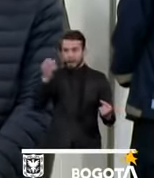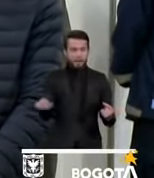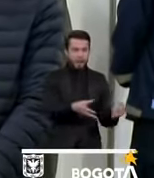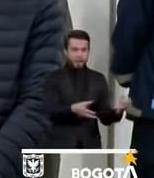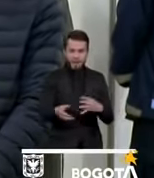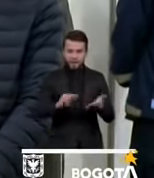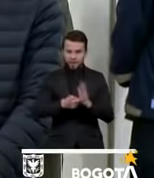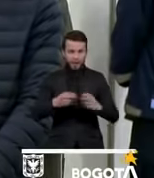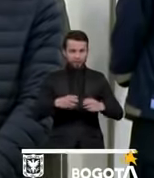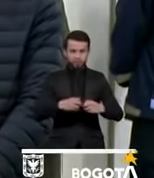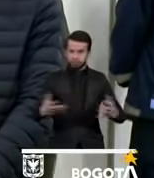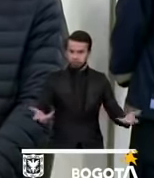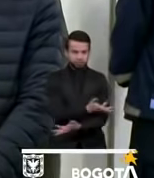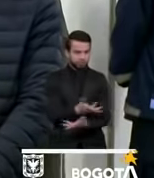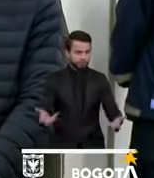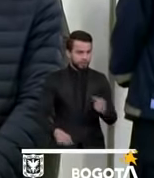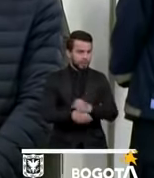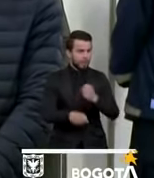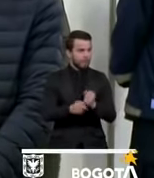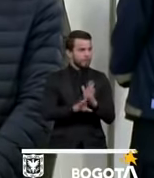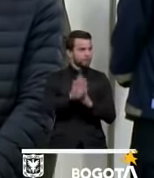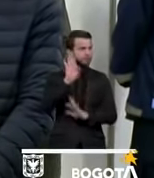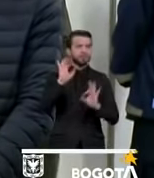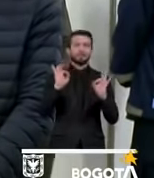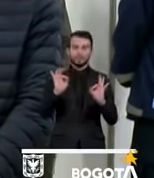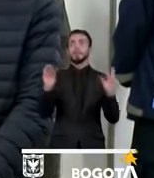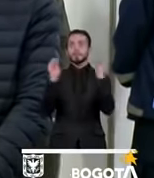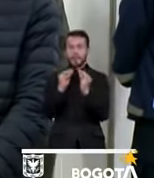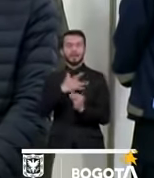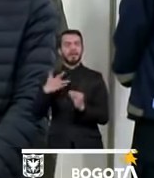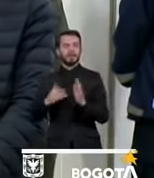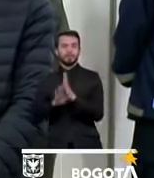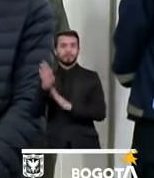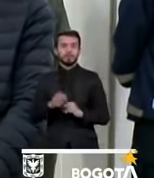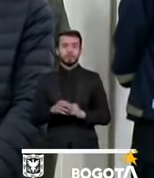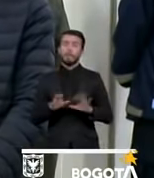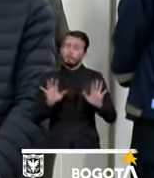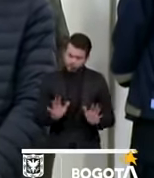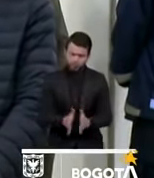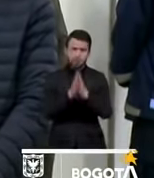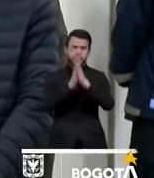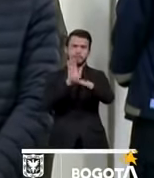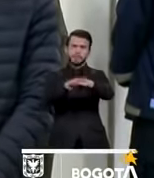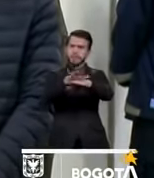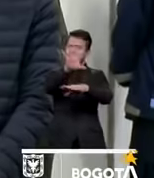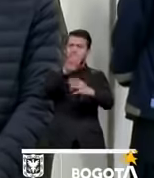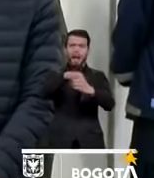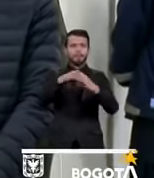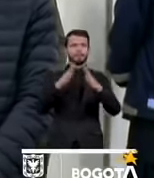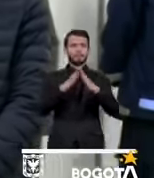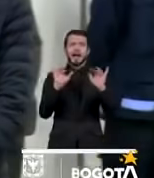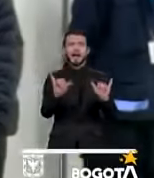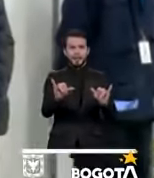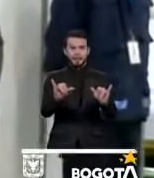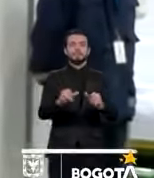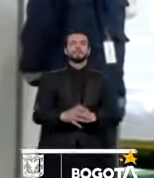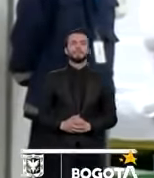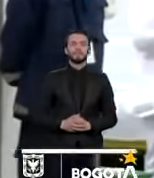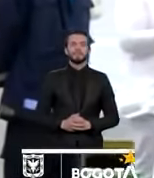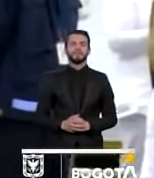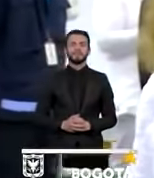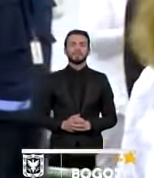noticias. Seguimos preparándonos, pero la invitación sigue siendo a quedarse en casa. Exactamente. Vamos a